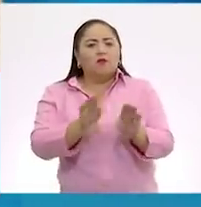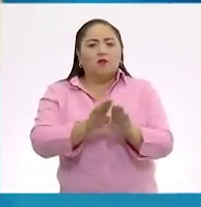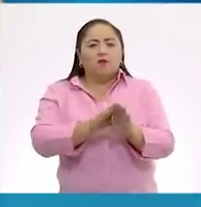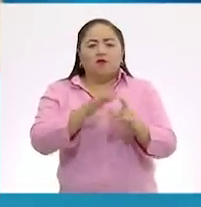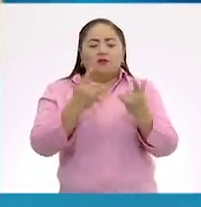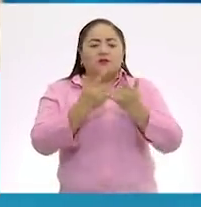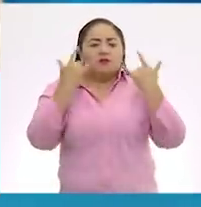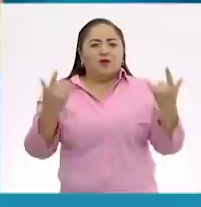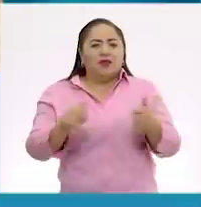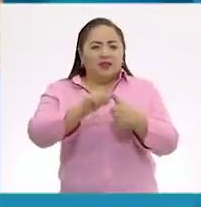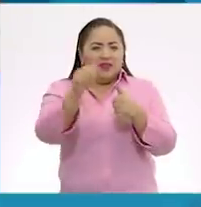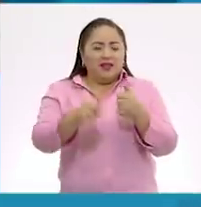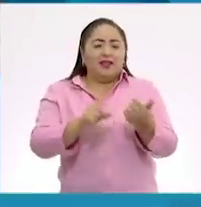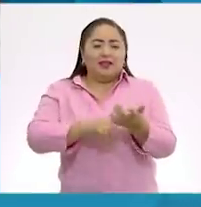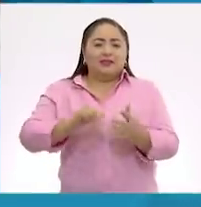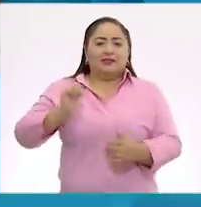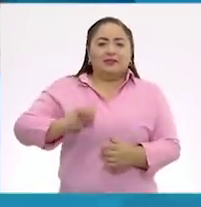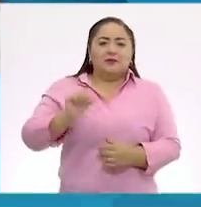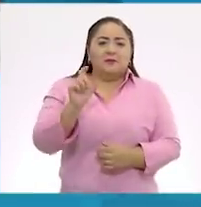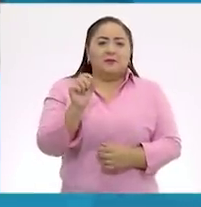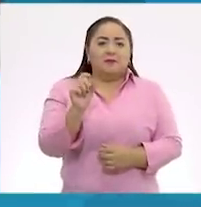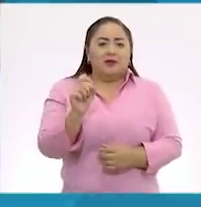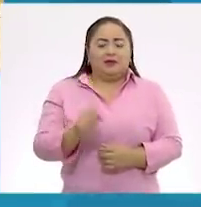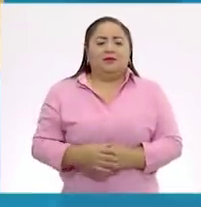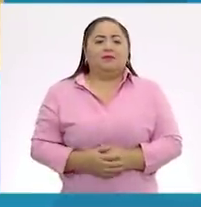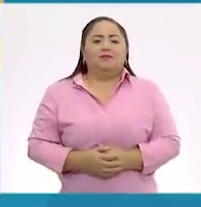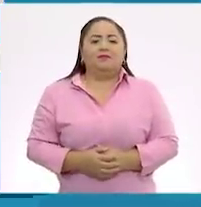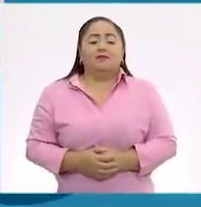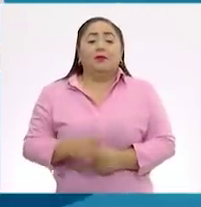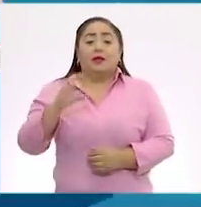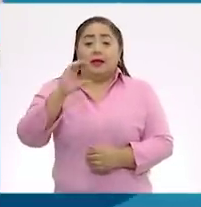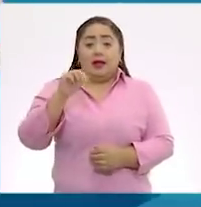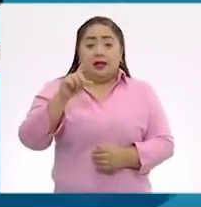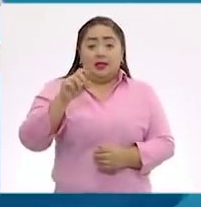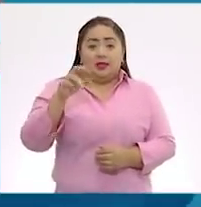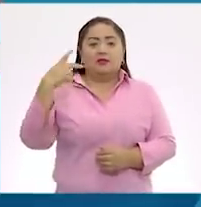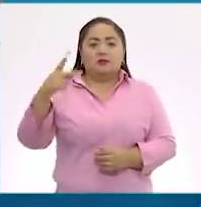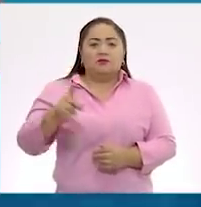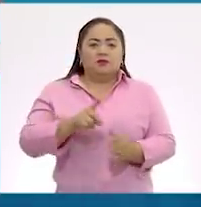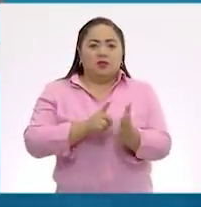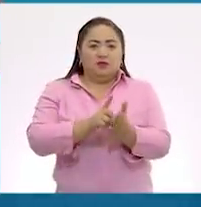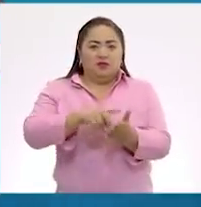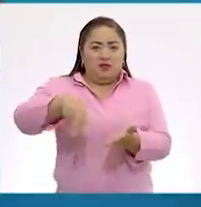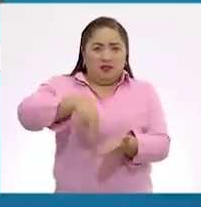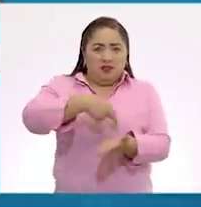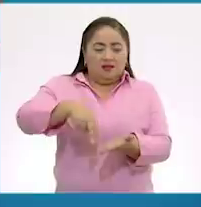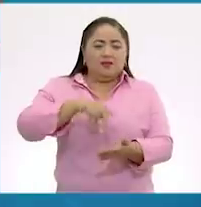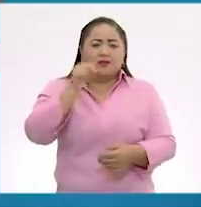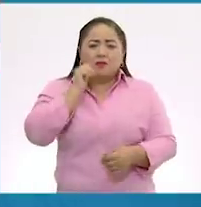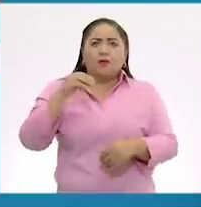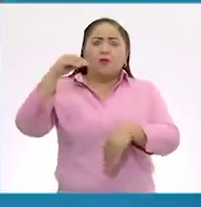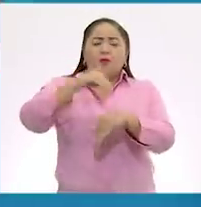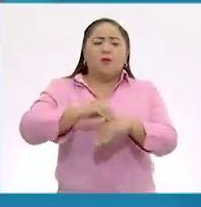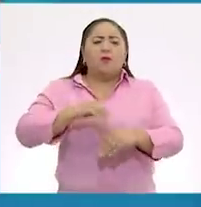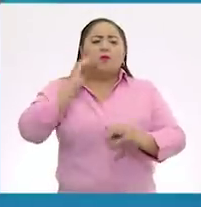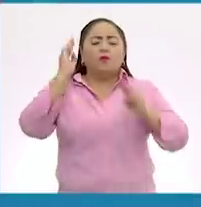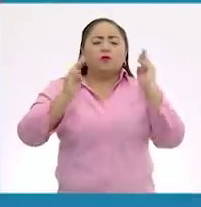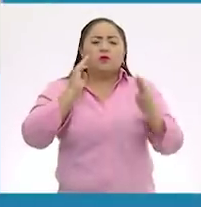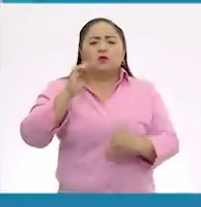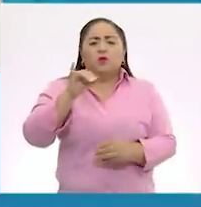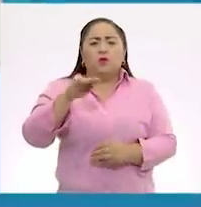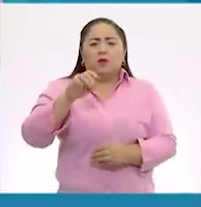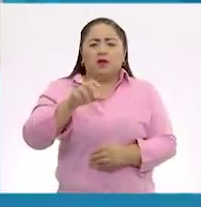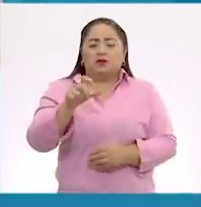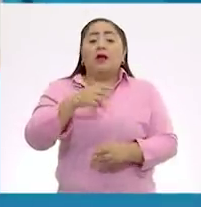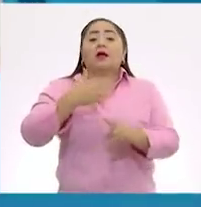la historia del arte en el siglo XX. Calder, Los Derechos de la Danza, se presenta en el Museo Jumex hasta el 28